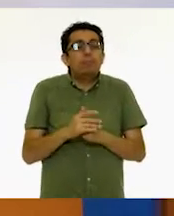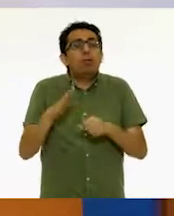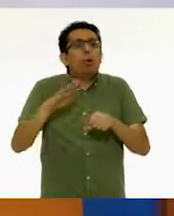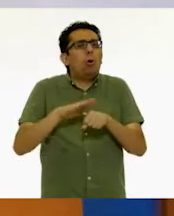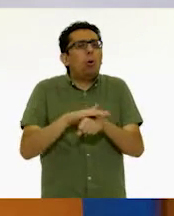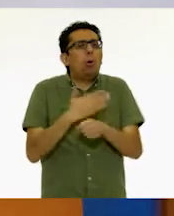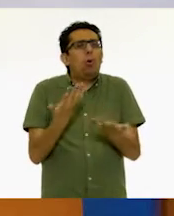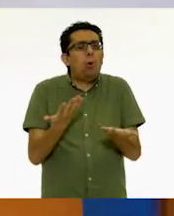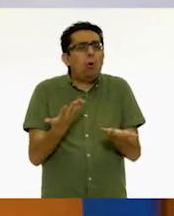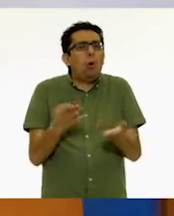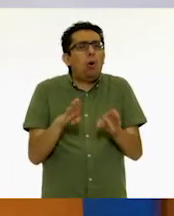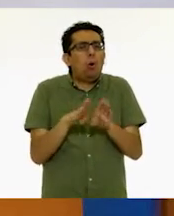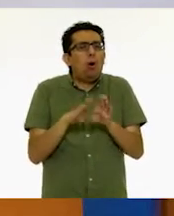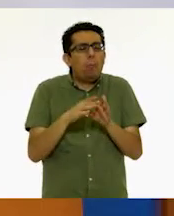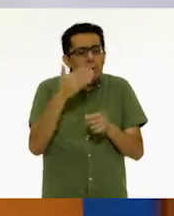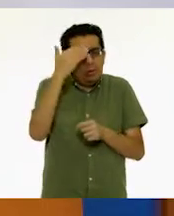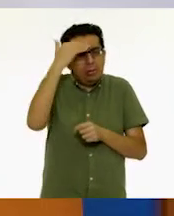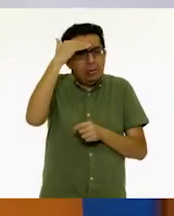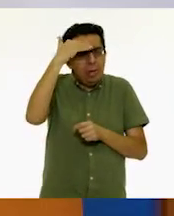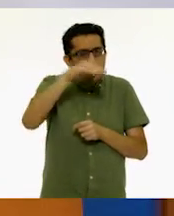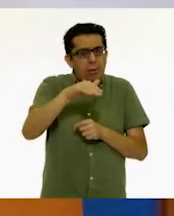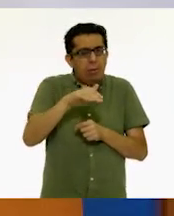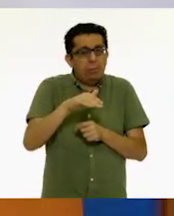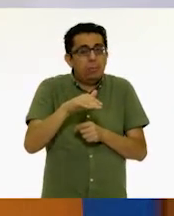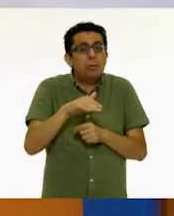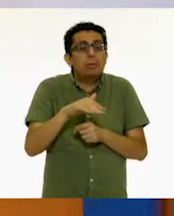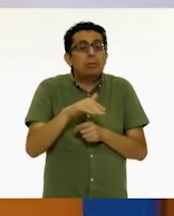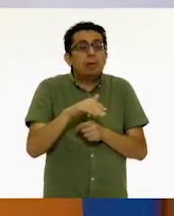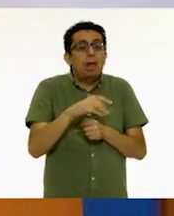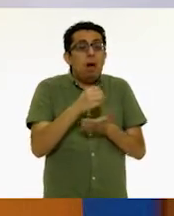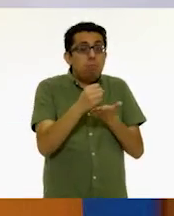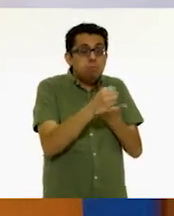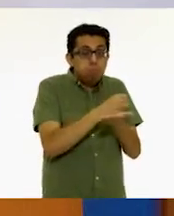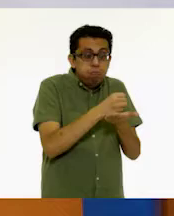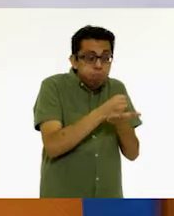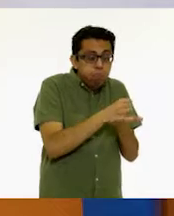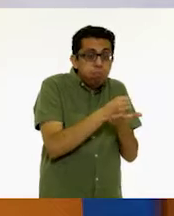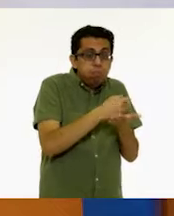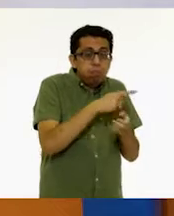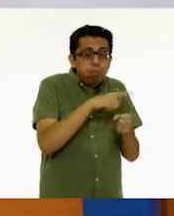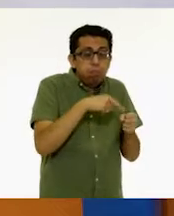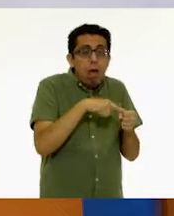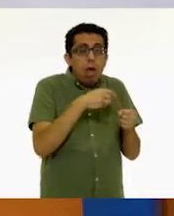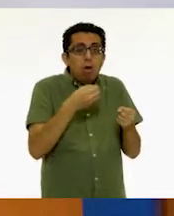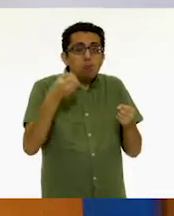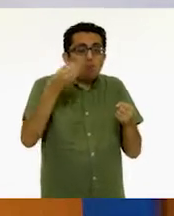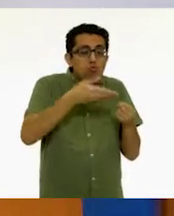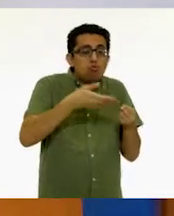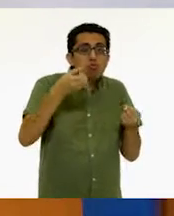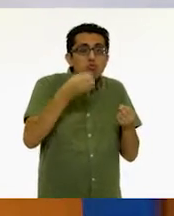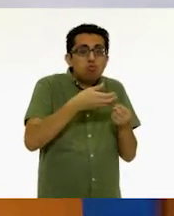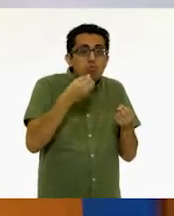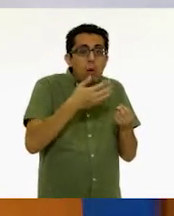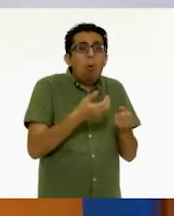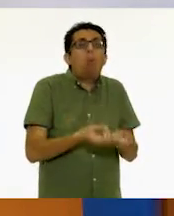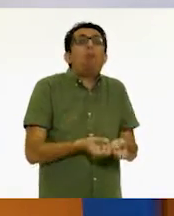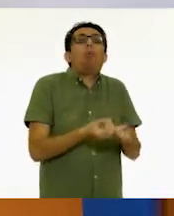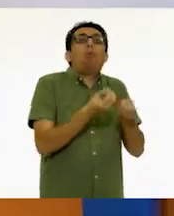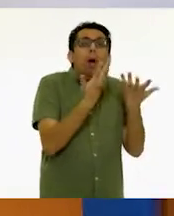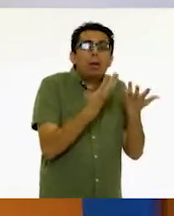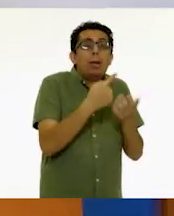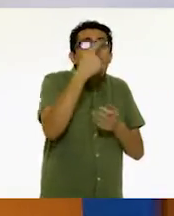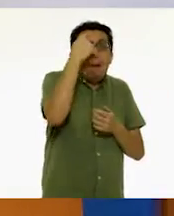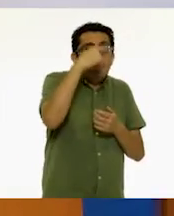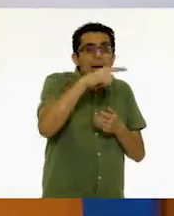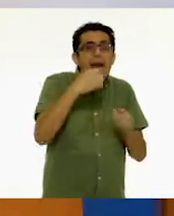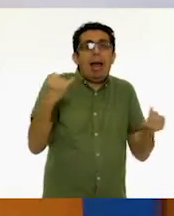saber cuántos crayones necesitamos para tener la misma cantidad de lápices de colores?